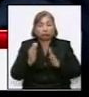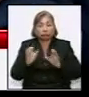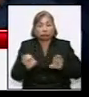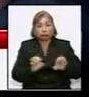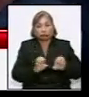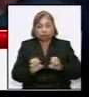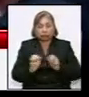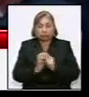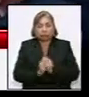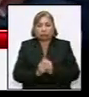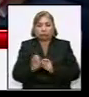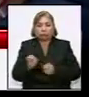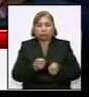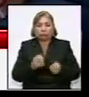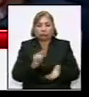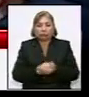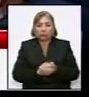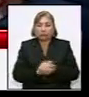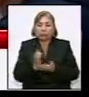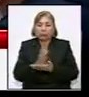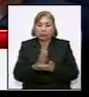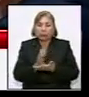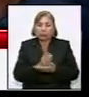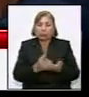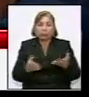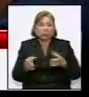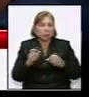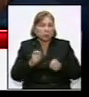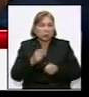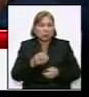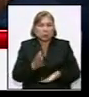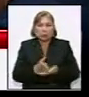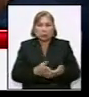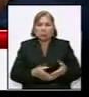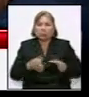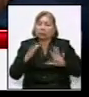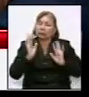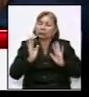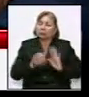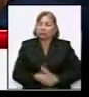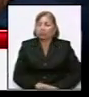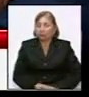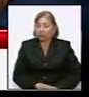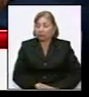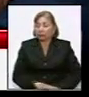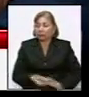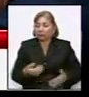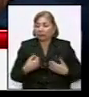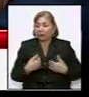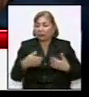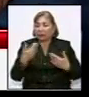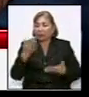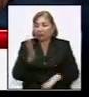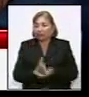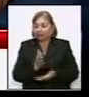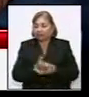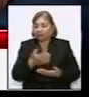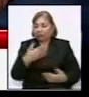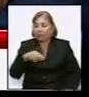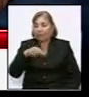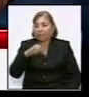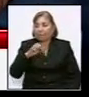de que genere o participen agresiones o que si yo también que está sancionado por el código penal